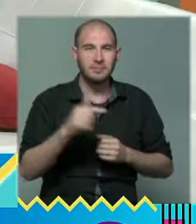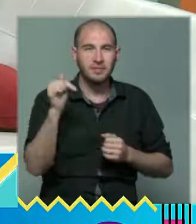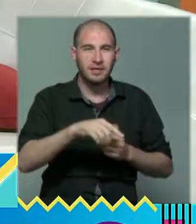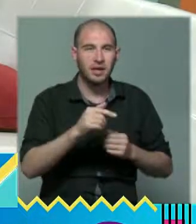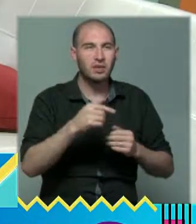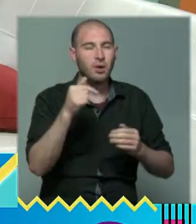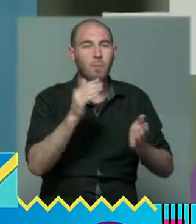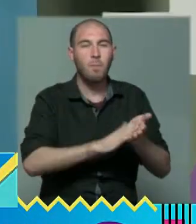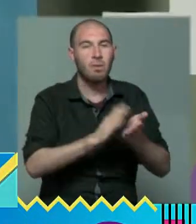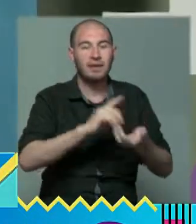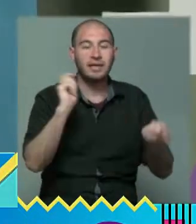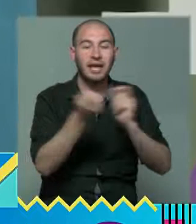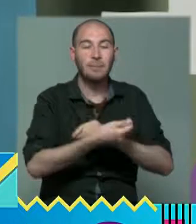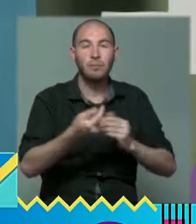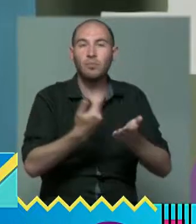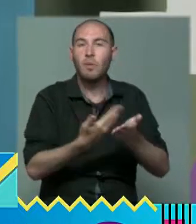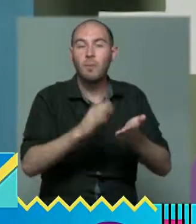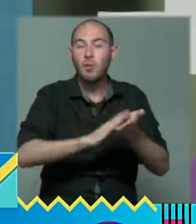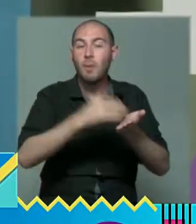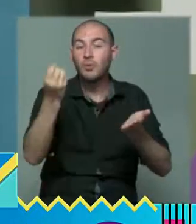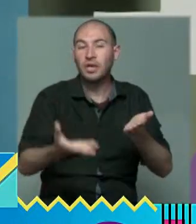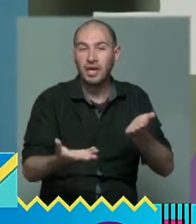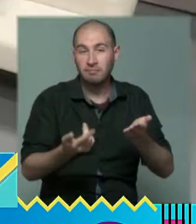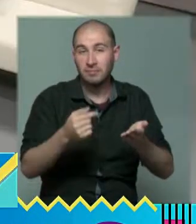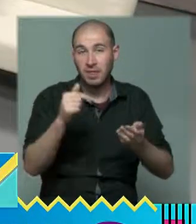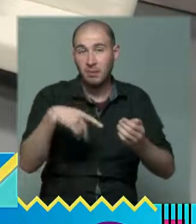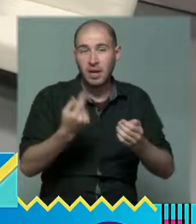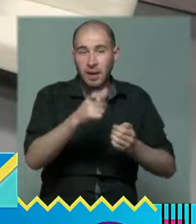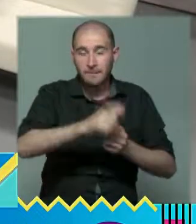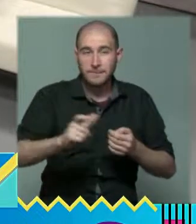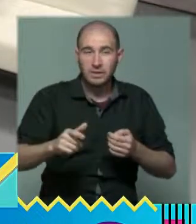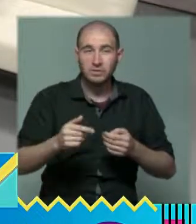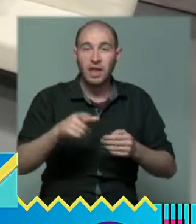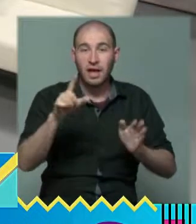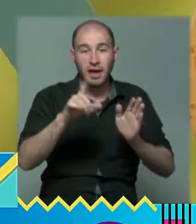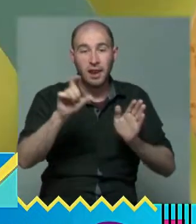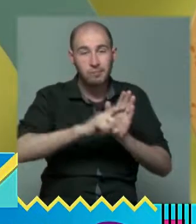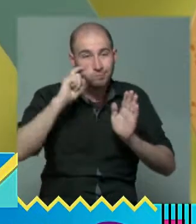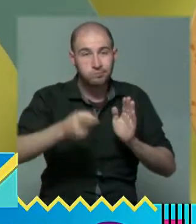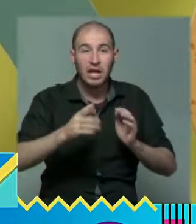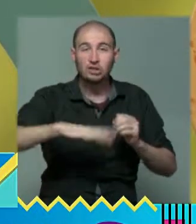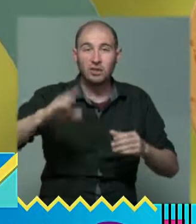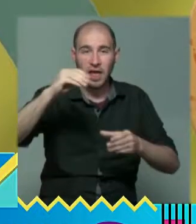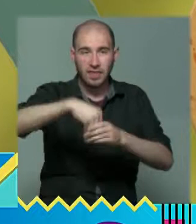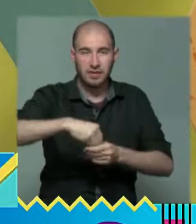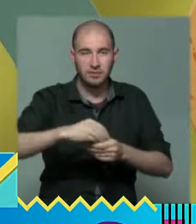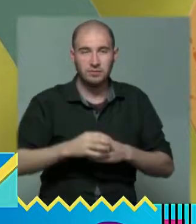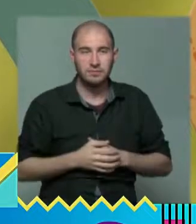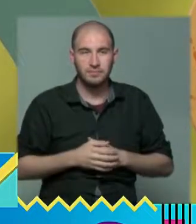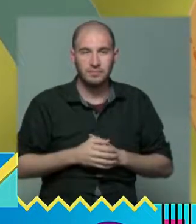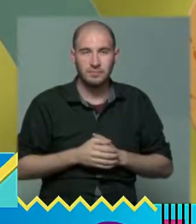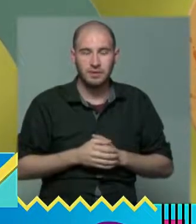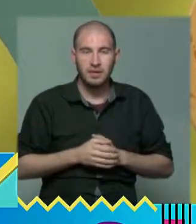qué justifican una modificación si la verdad que las personas que están cometiendo hoy delitos en la sociedad